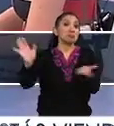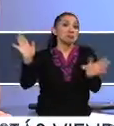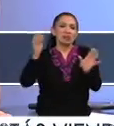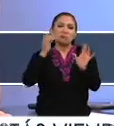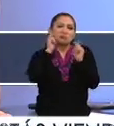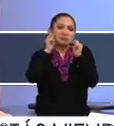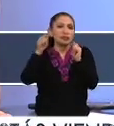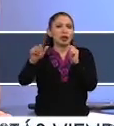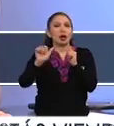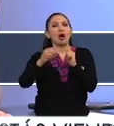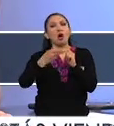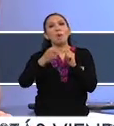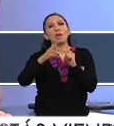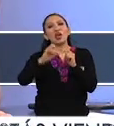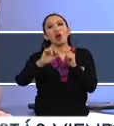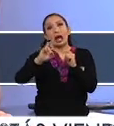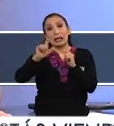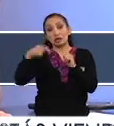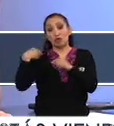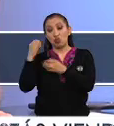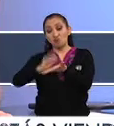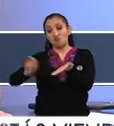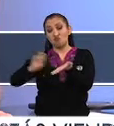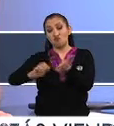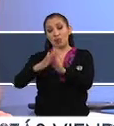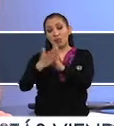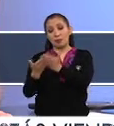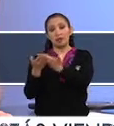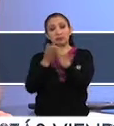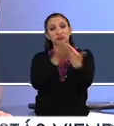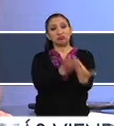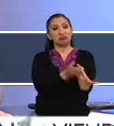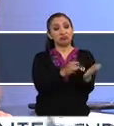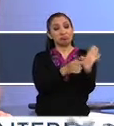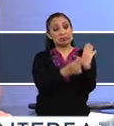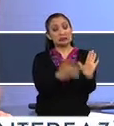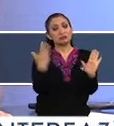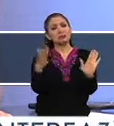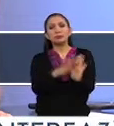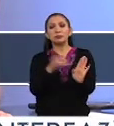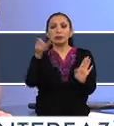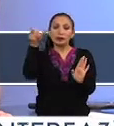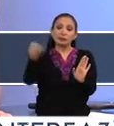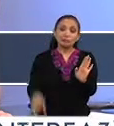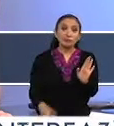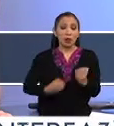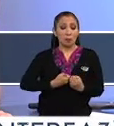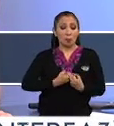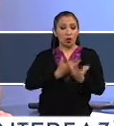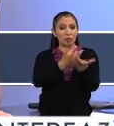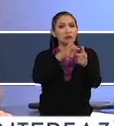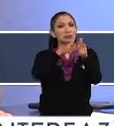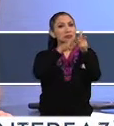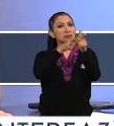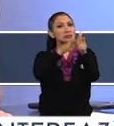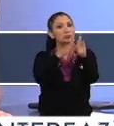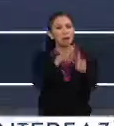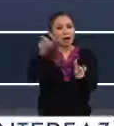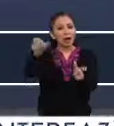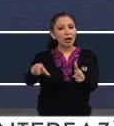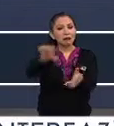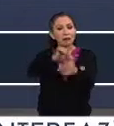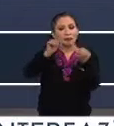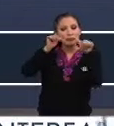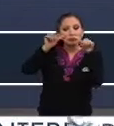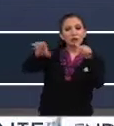sea, Homero Aridgis cada vez que nos entrega un libro nos muestra el por qué los poetas siguen siendo el